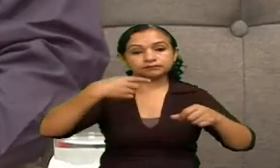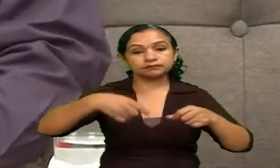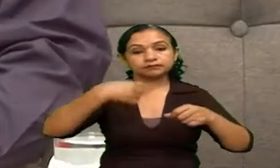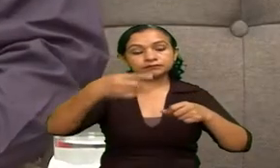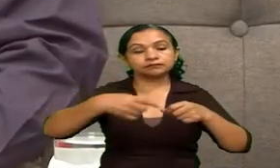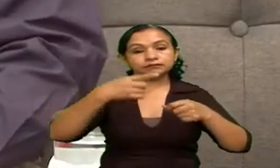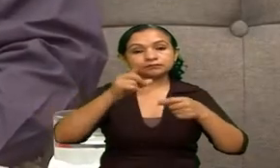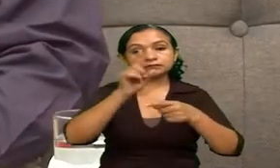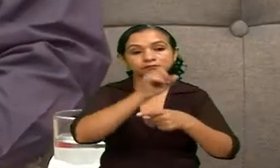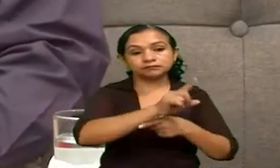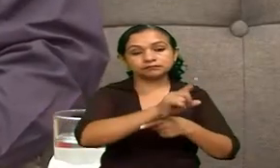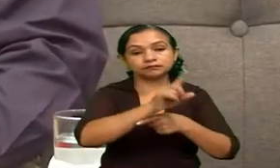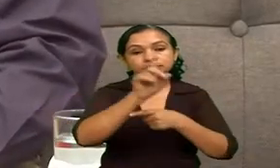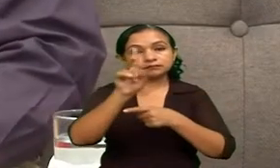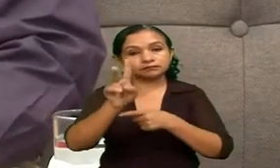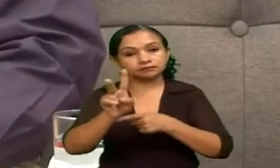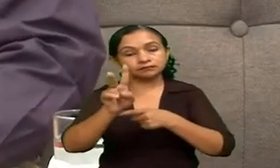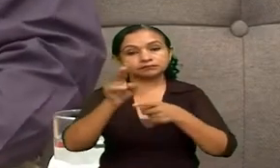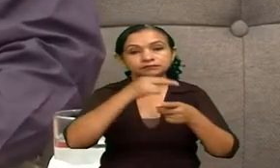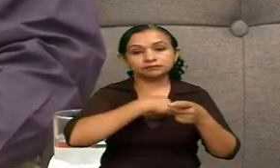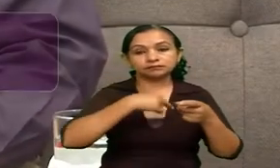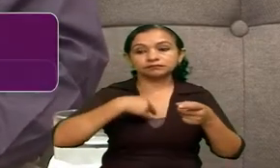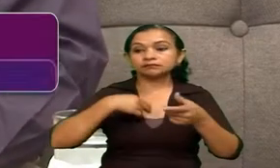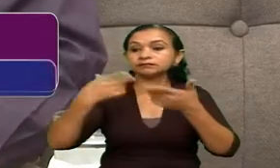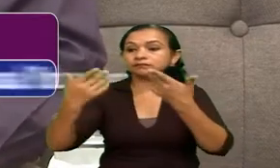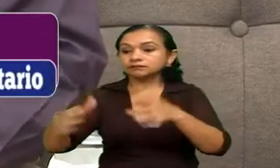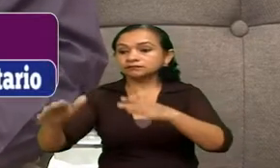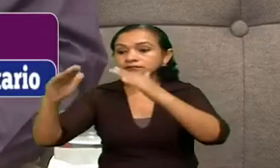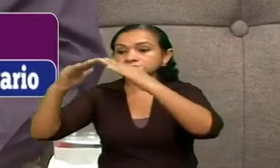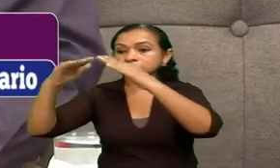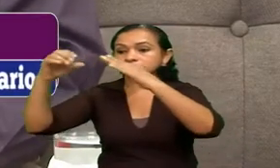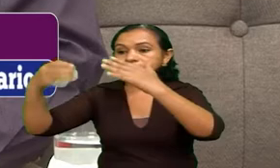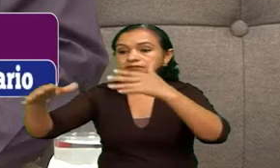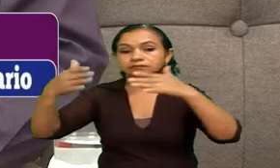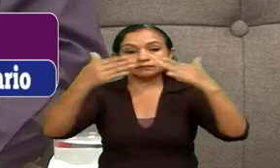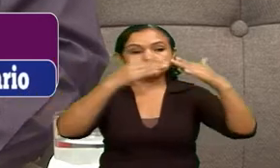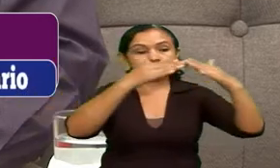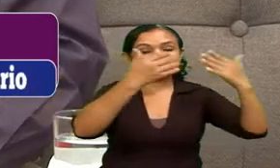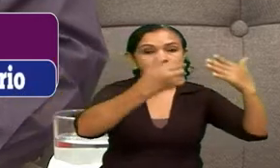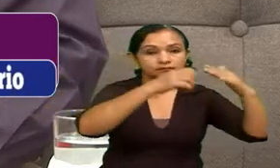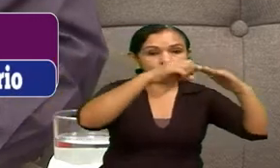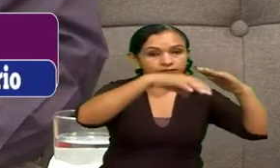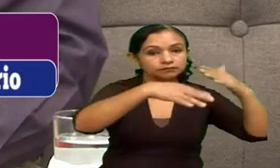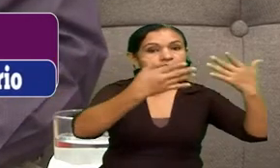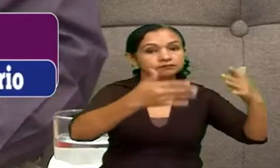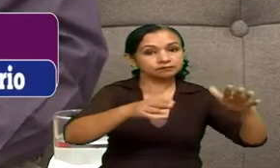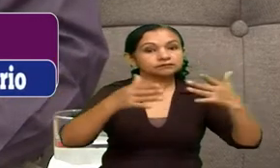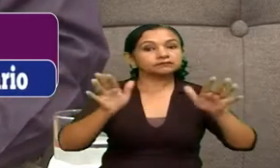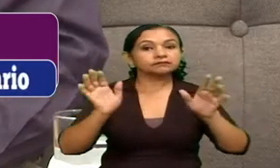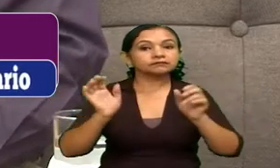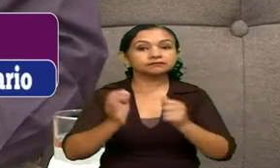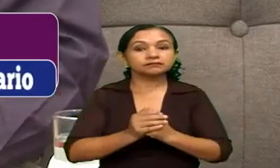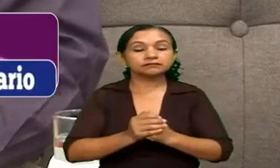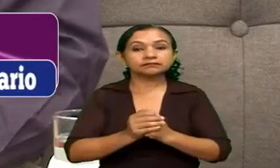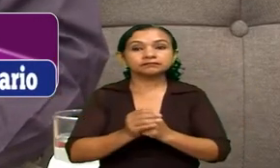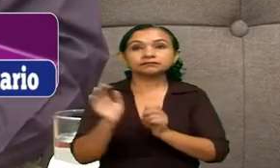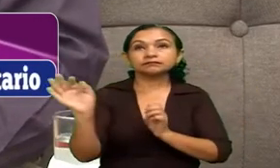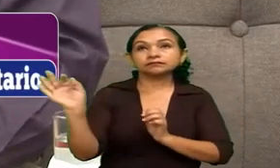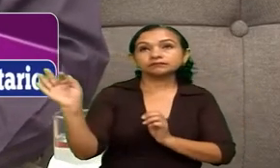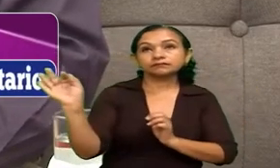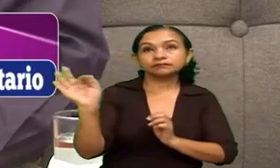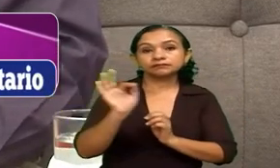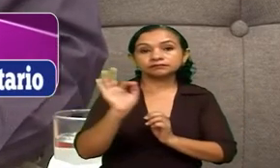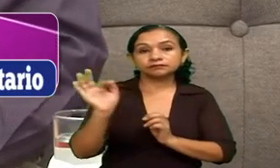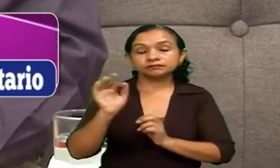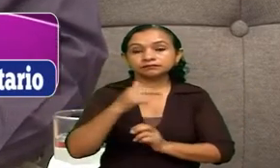una o dos comunidades que se entregan a la familia nicaragüense. El pueblo es presidente en este. Y la forma, ¿verdad?, en la que